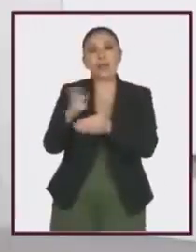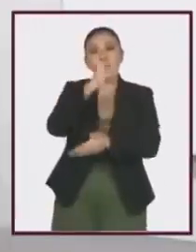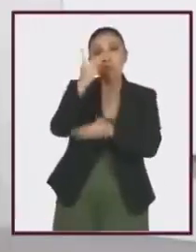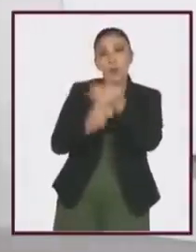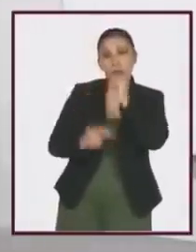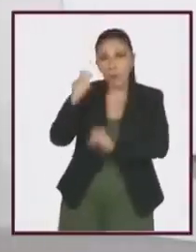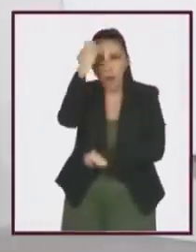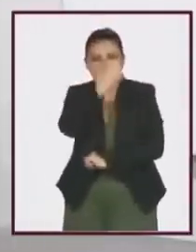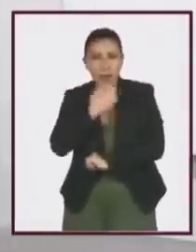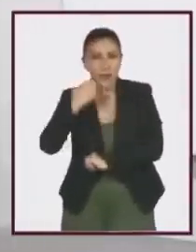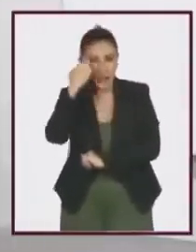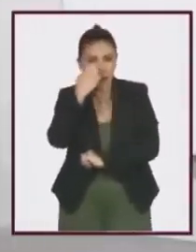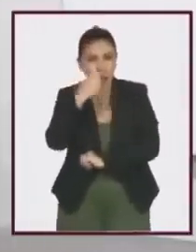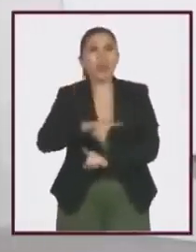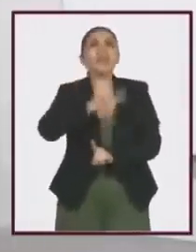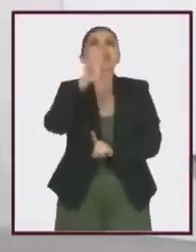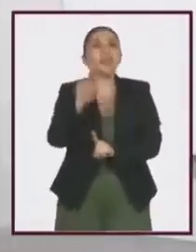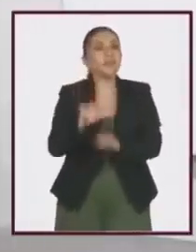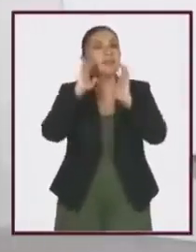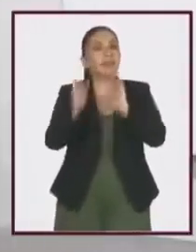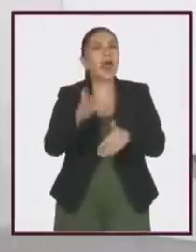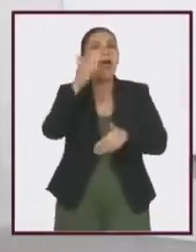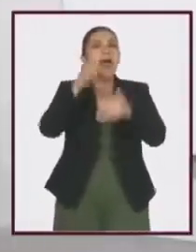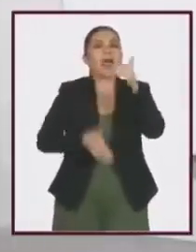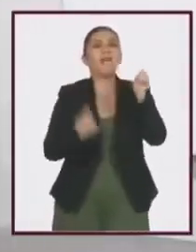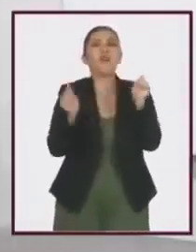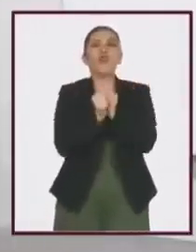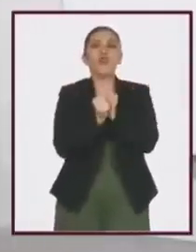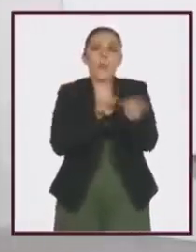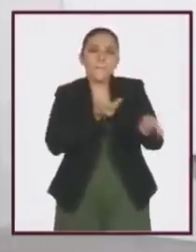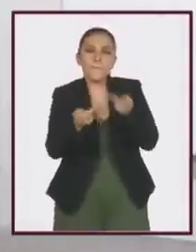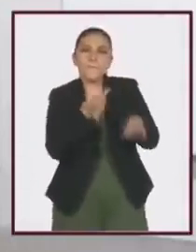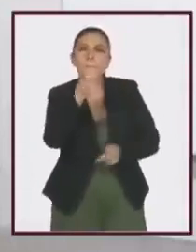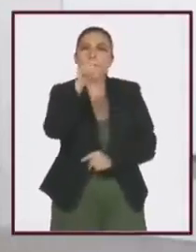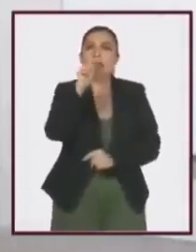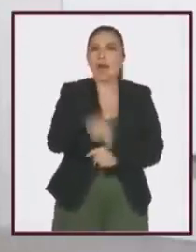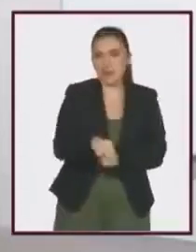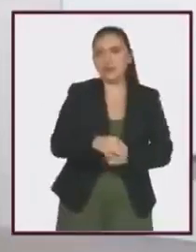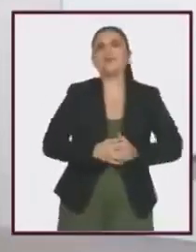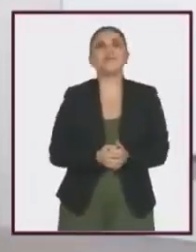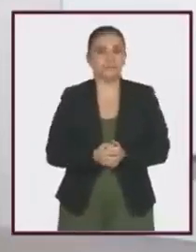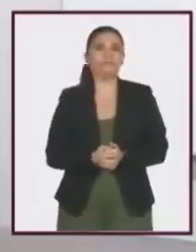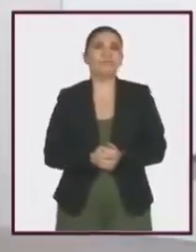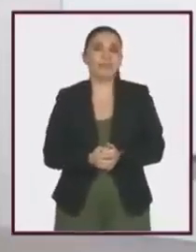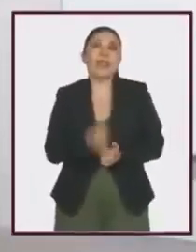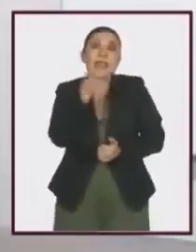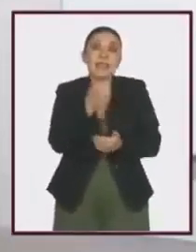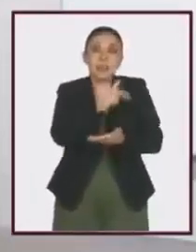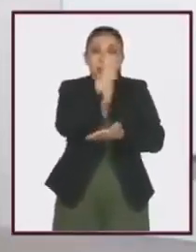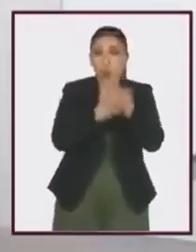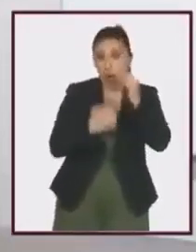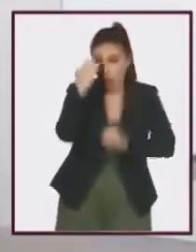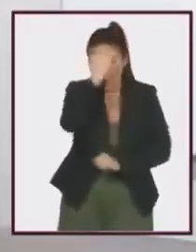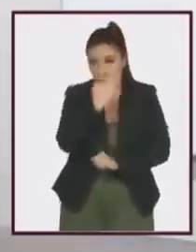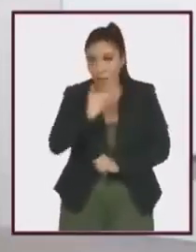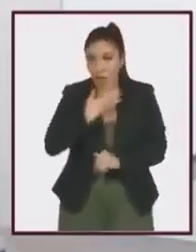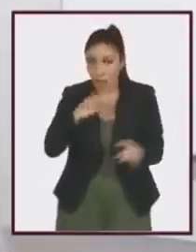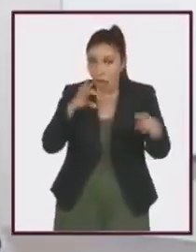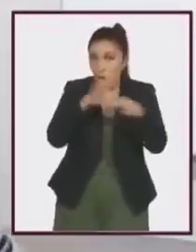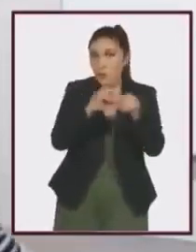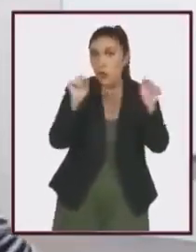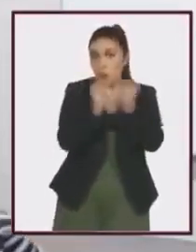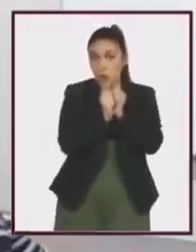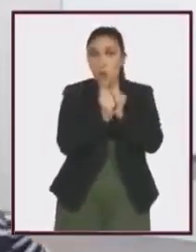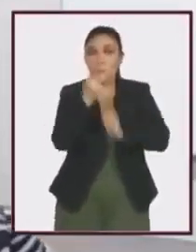analítico y luego se concluye la planeación didáctica. El programa analítico no incluye la